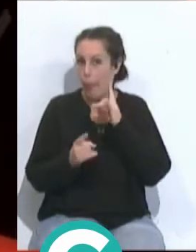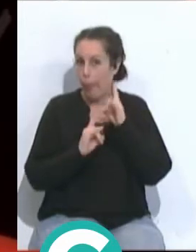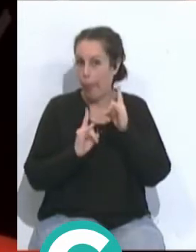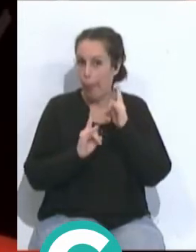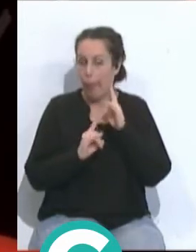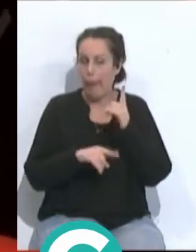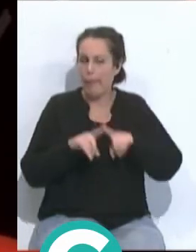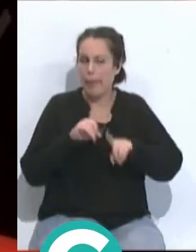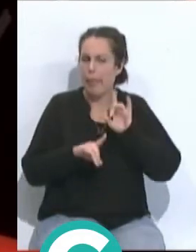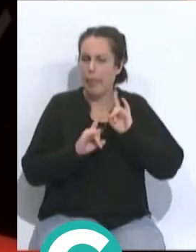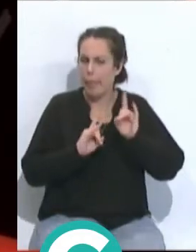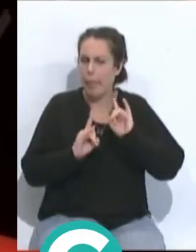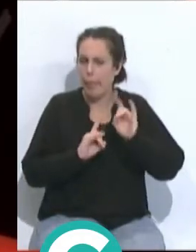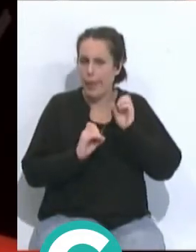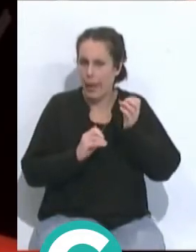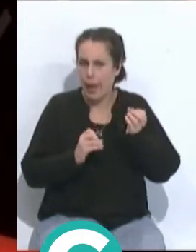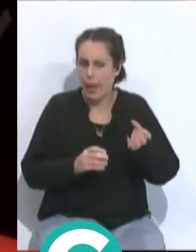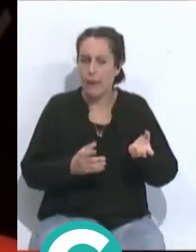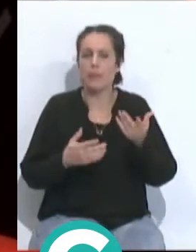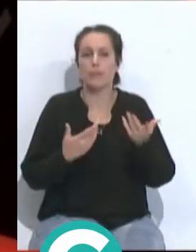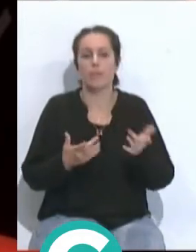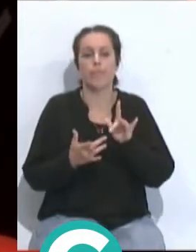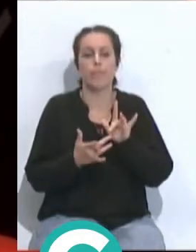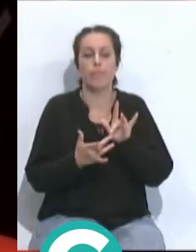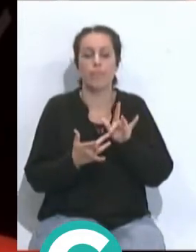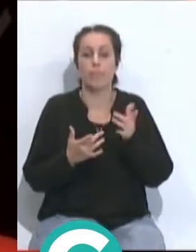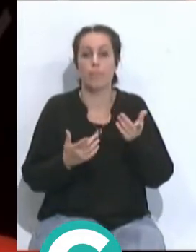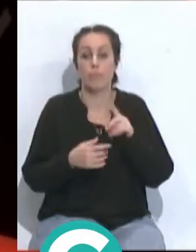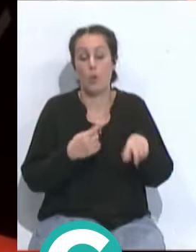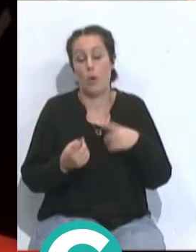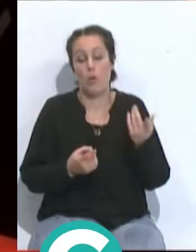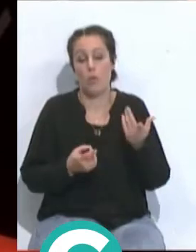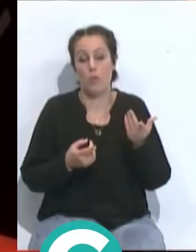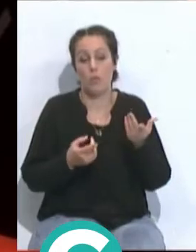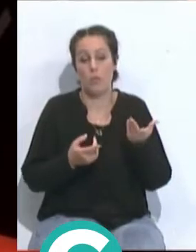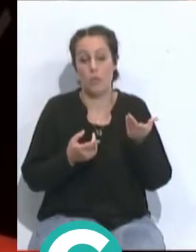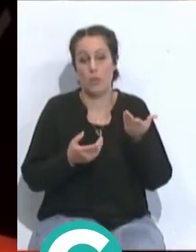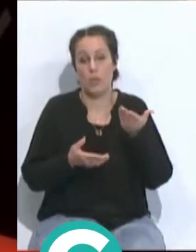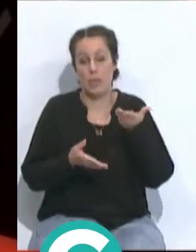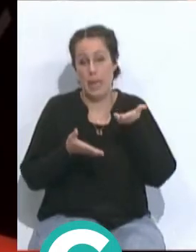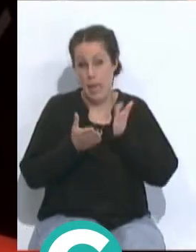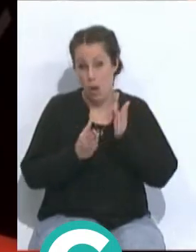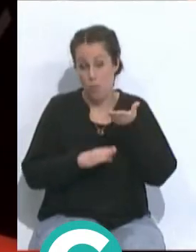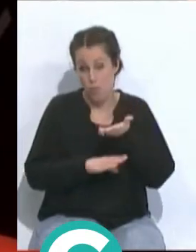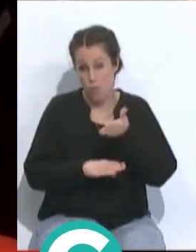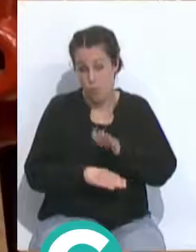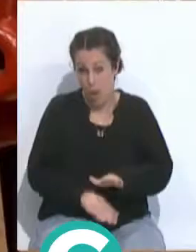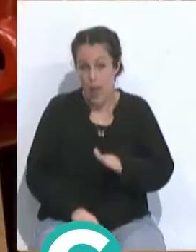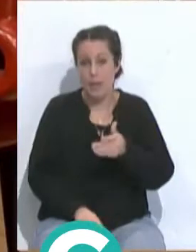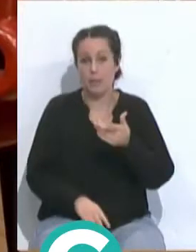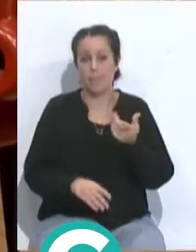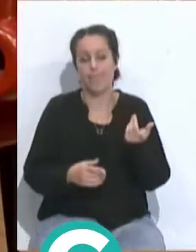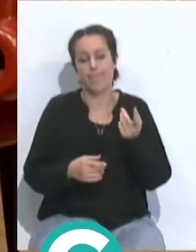nos llamábamos y tal y manteníamos el contacto. Y ya pues después de que faltase Juan Carlos y